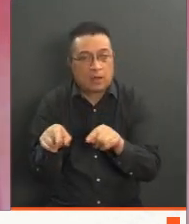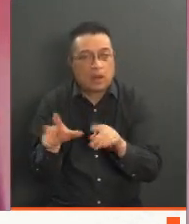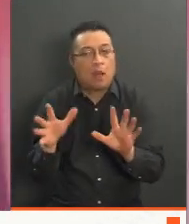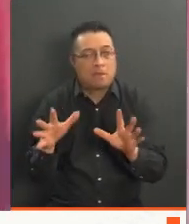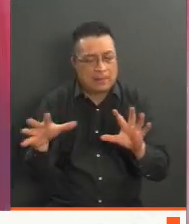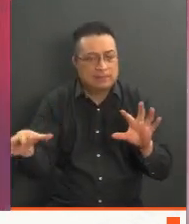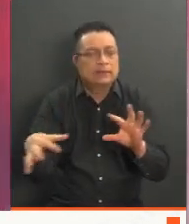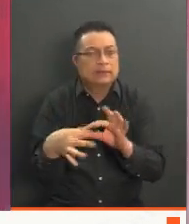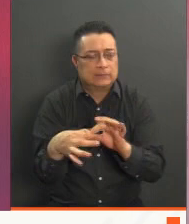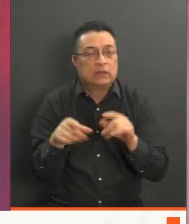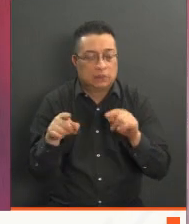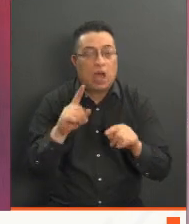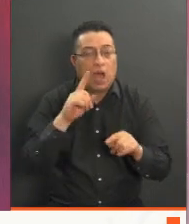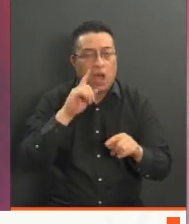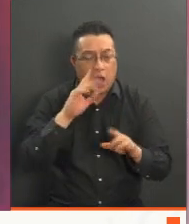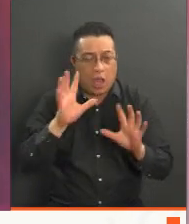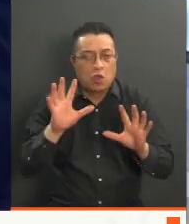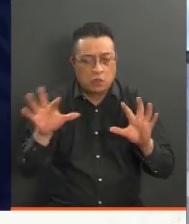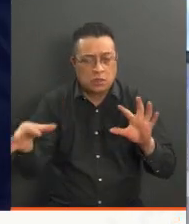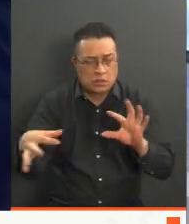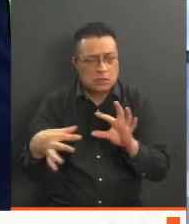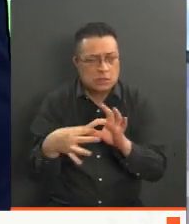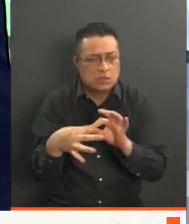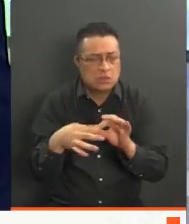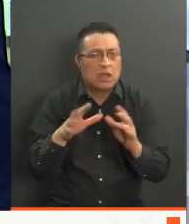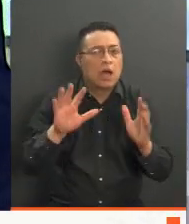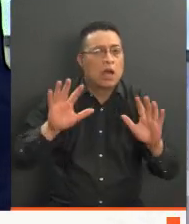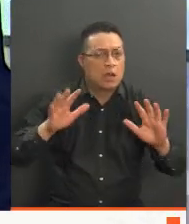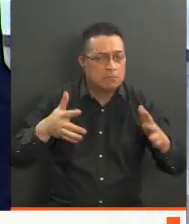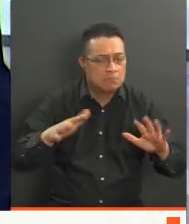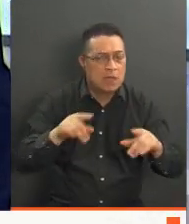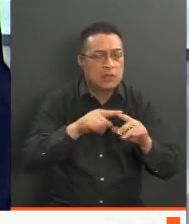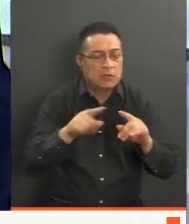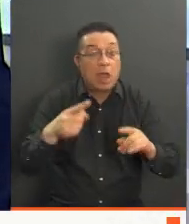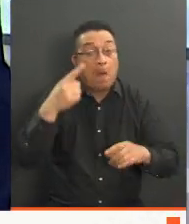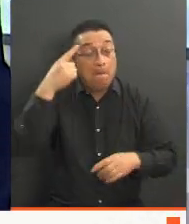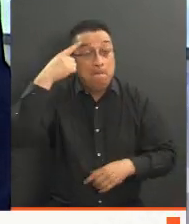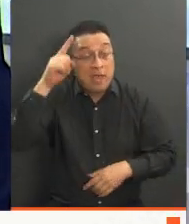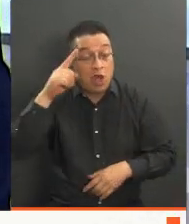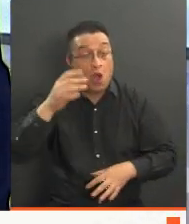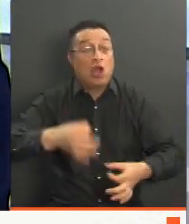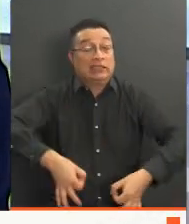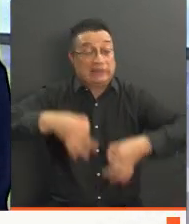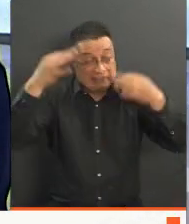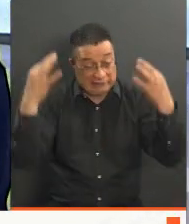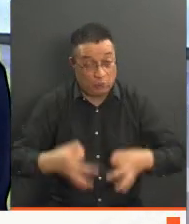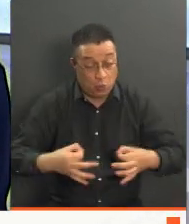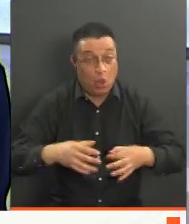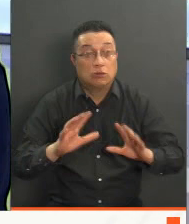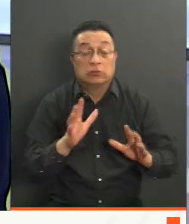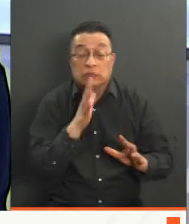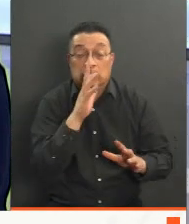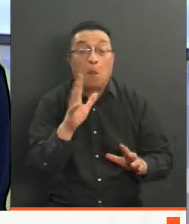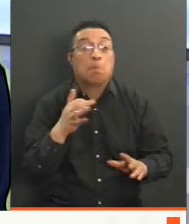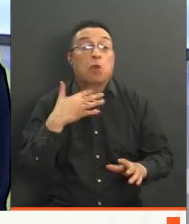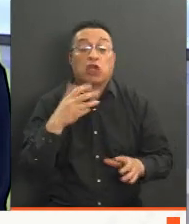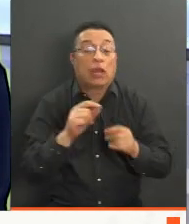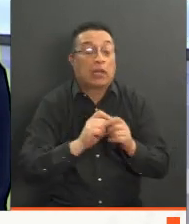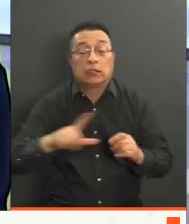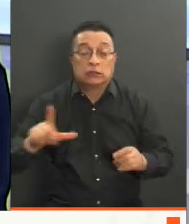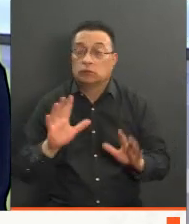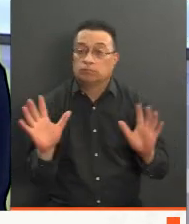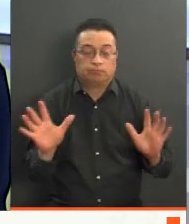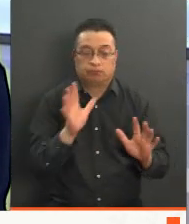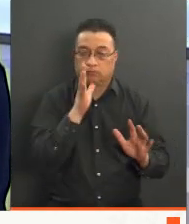casos. Hay una asociación, Ramón, pero no sabemos si causalidad, porque uno